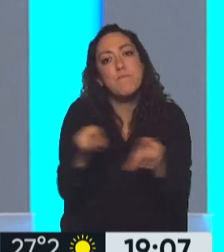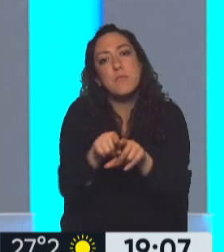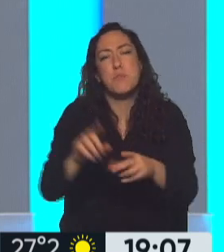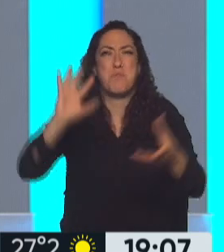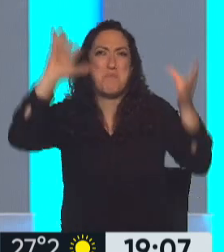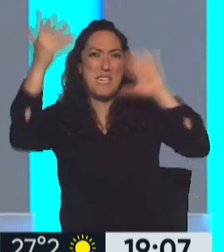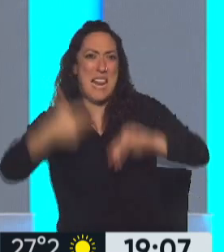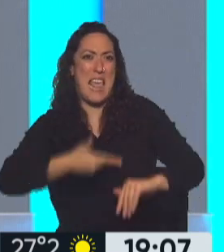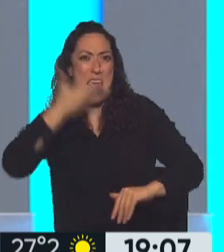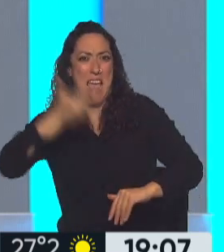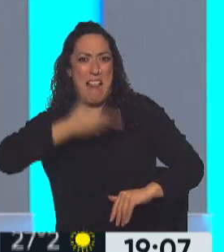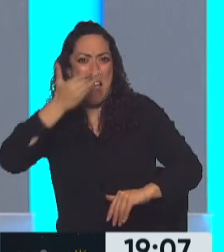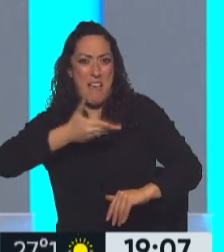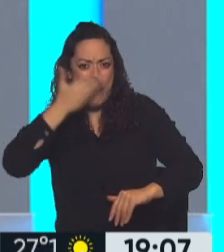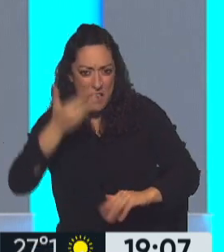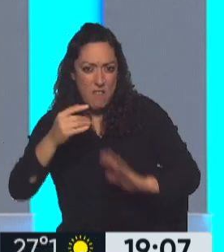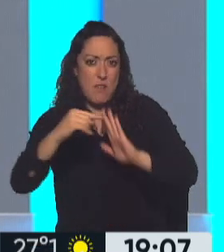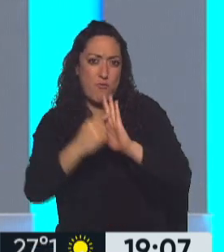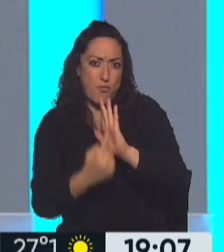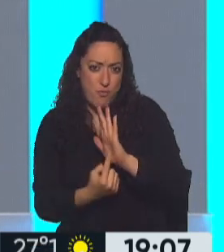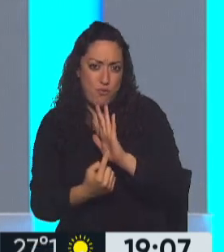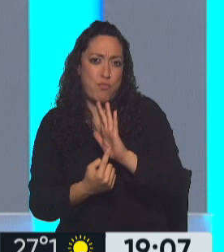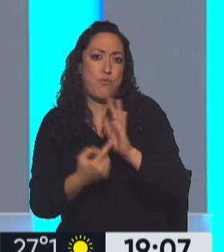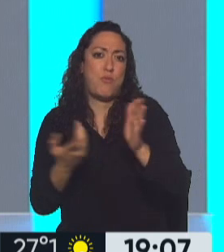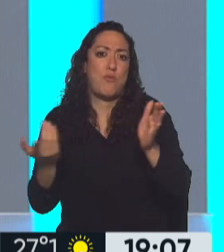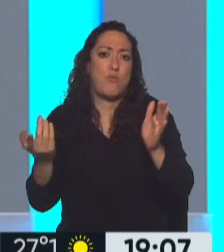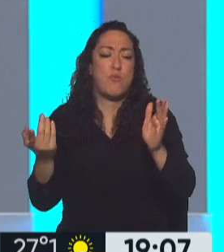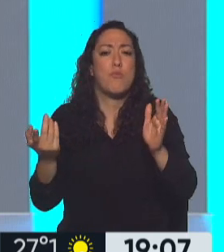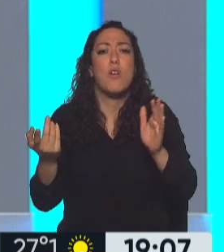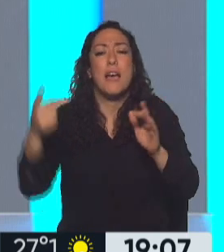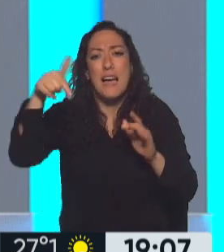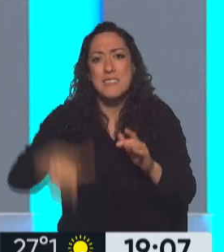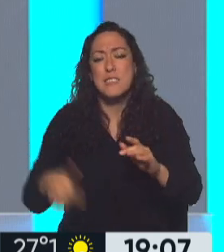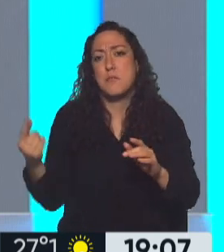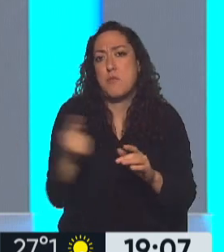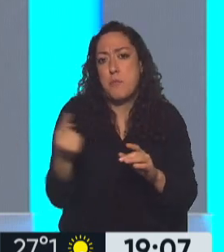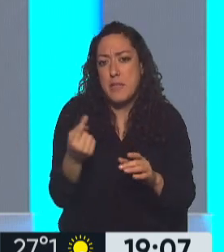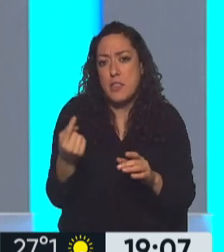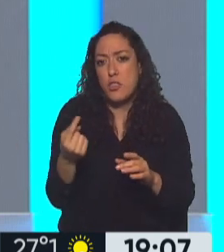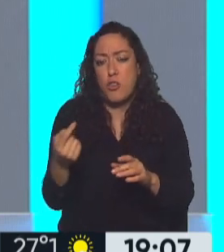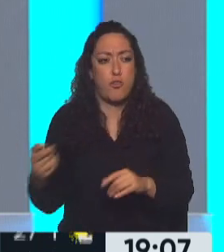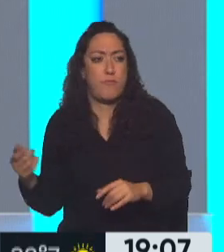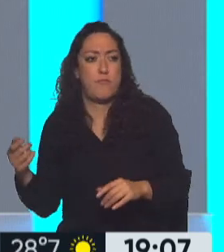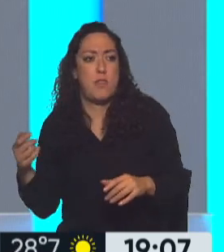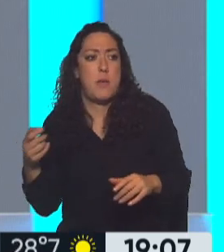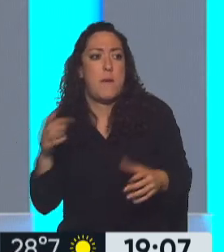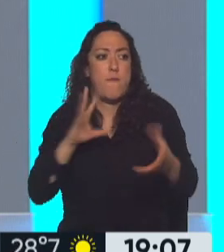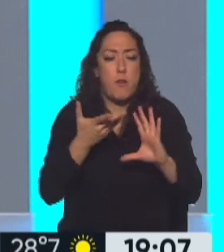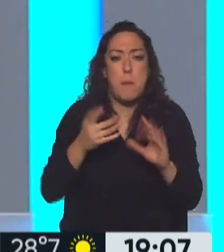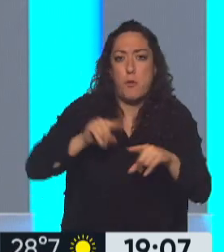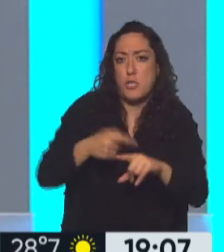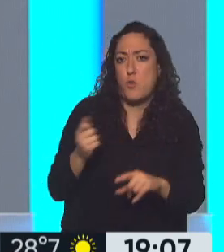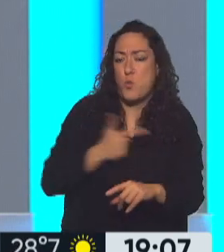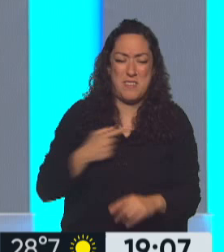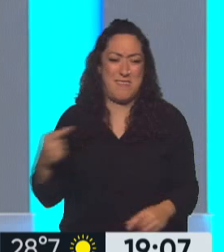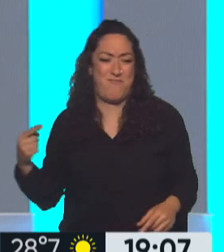por factores fácticos en este momento compir en contra de toda nuestra perspectiva política